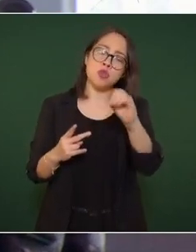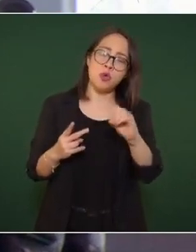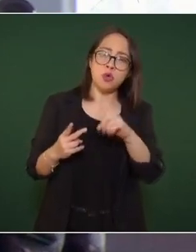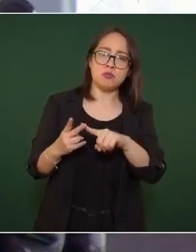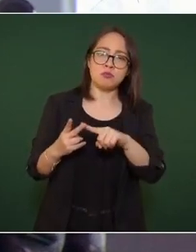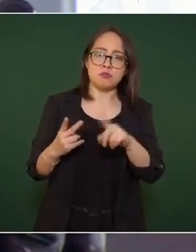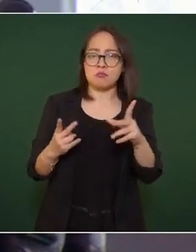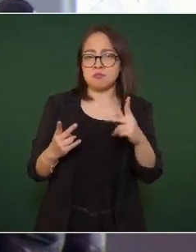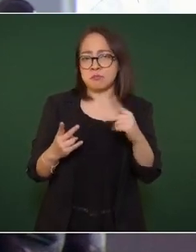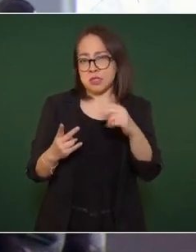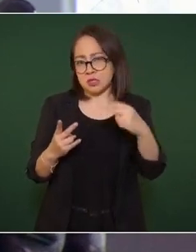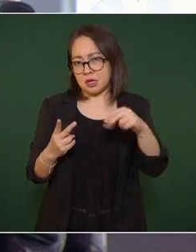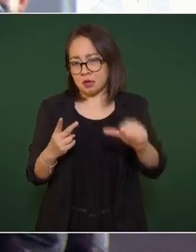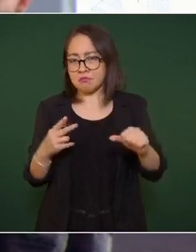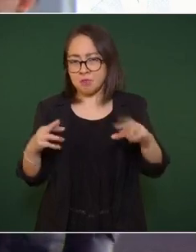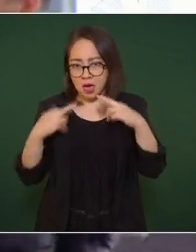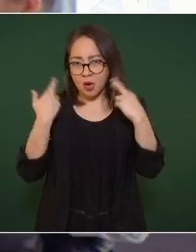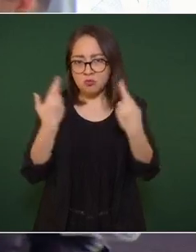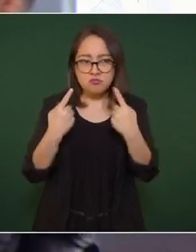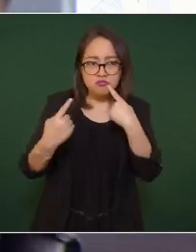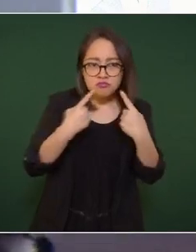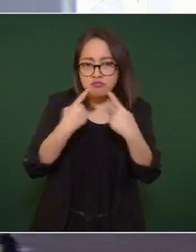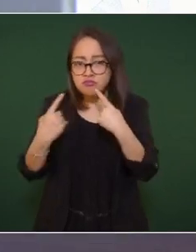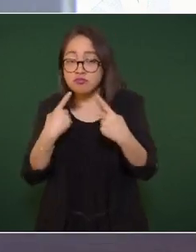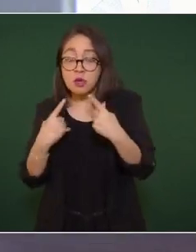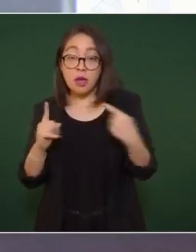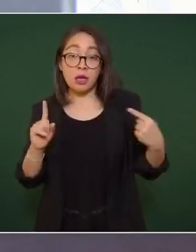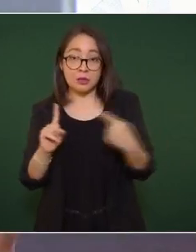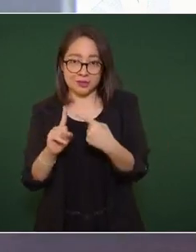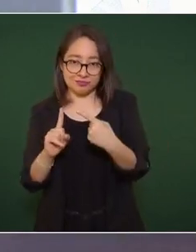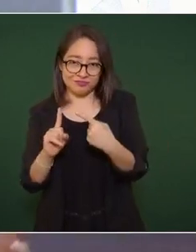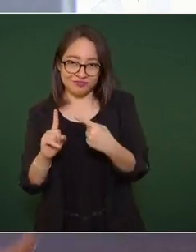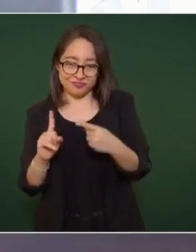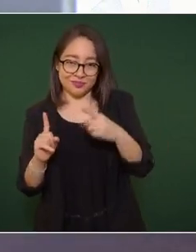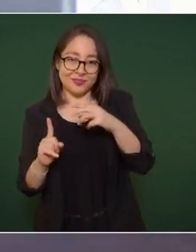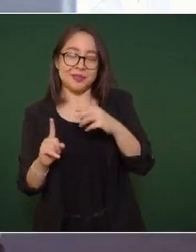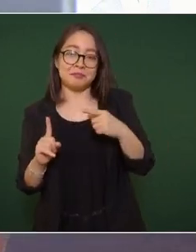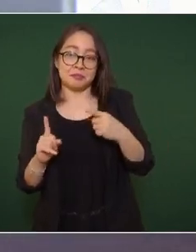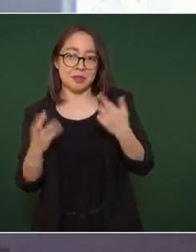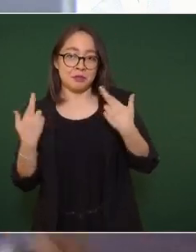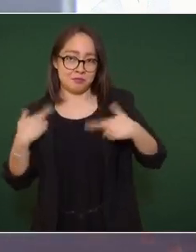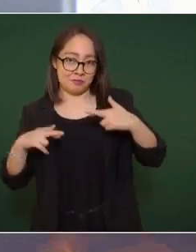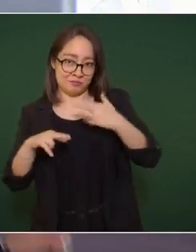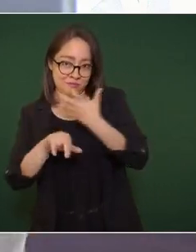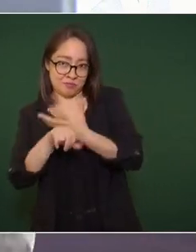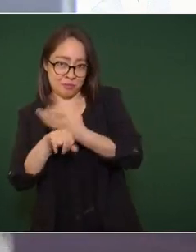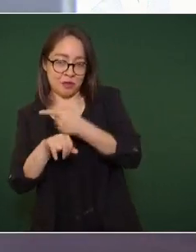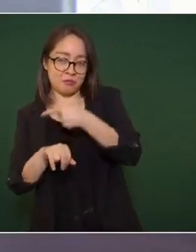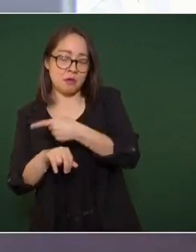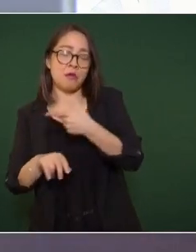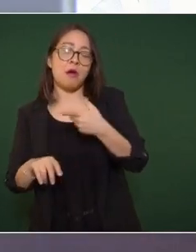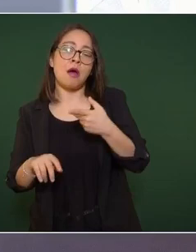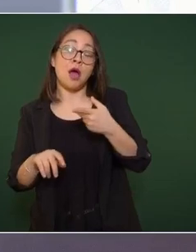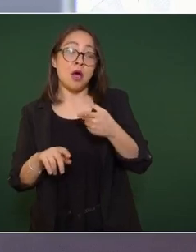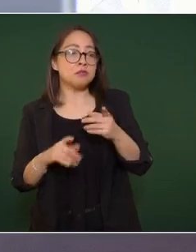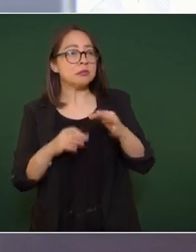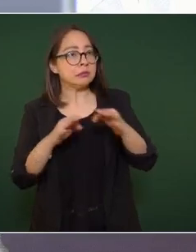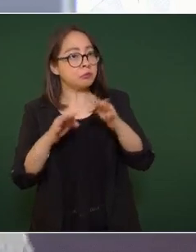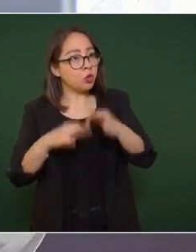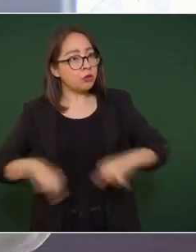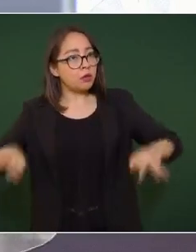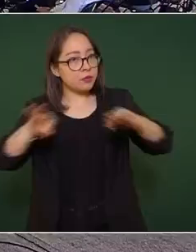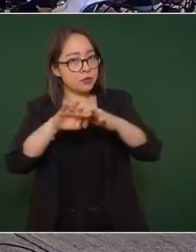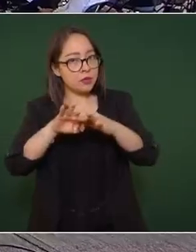encuentro, el embajador hace hincapié, pues destaca la labor del Poder Judicial en México, y a la